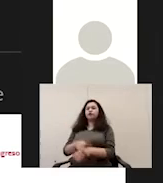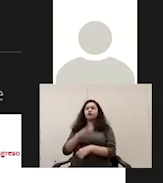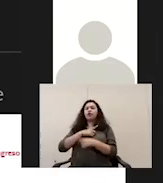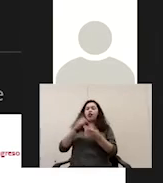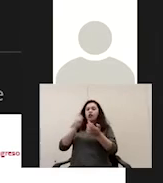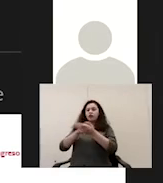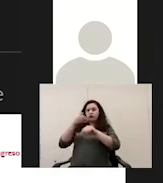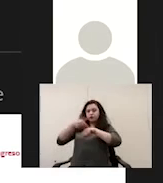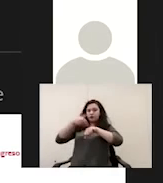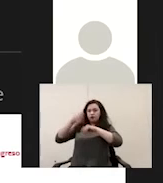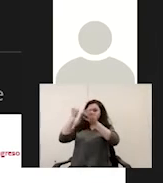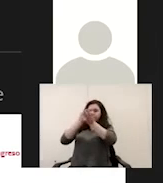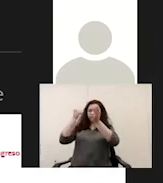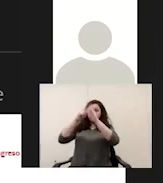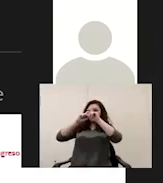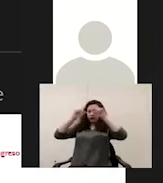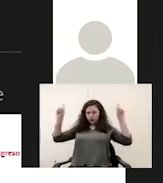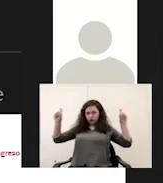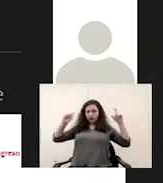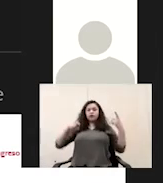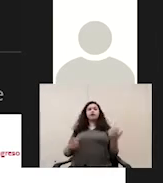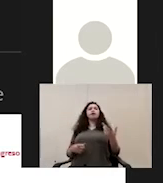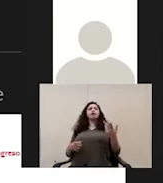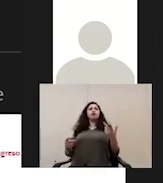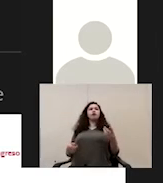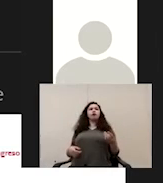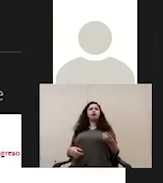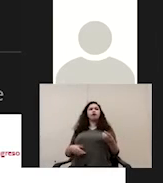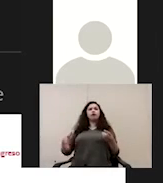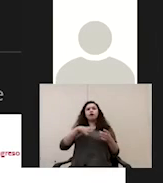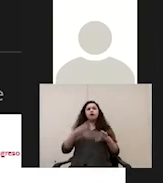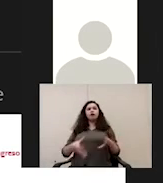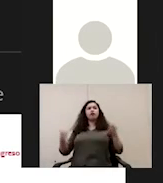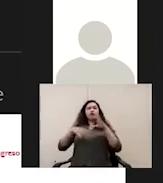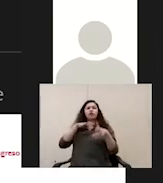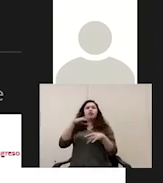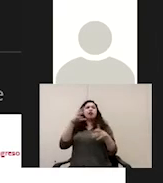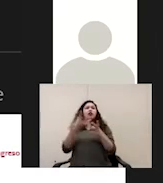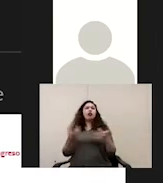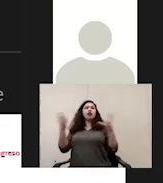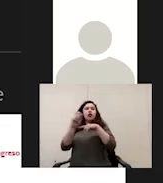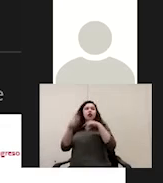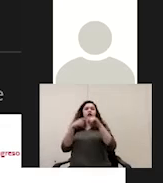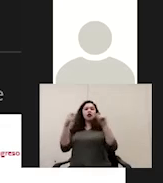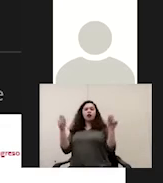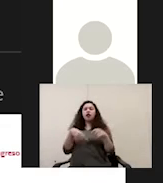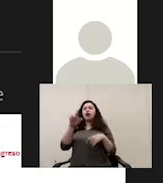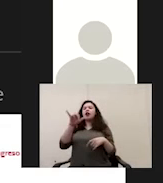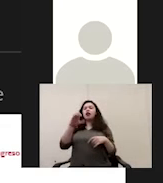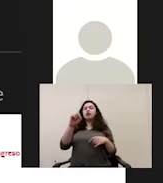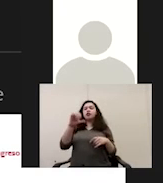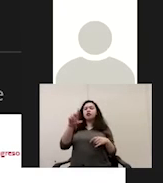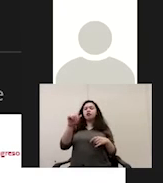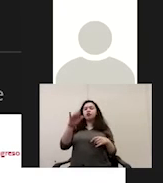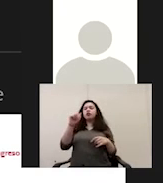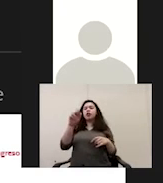rotular el bote y la bolsa. Se identifican con el rótulo residuos sanitarios